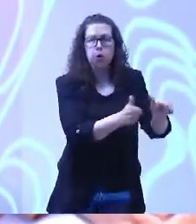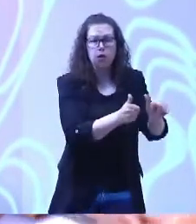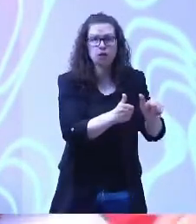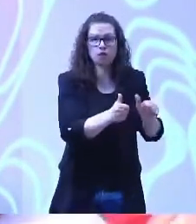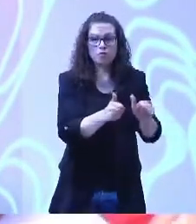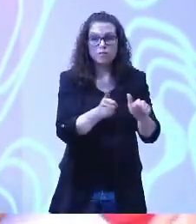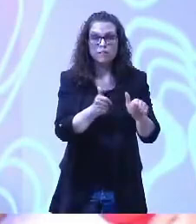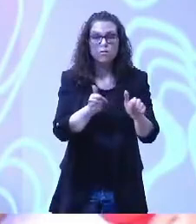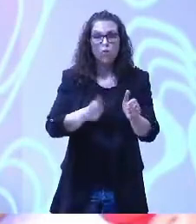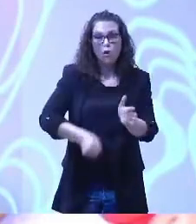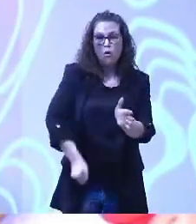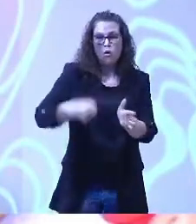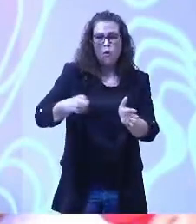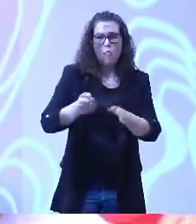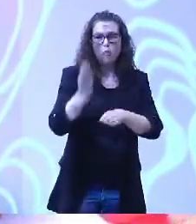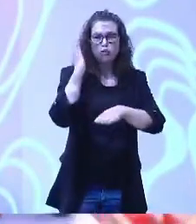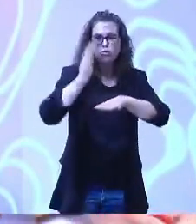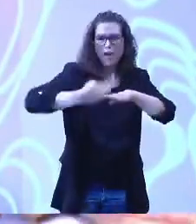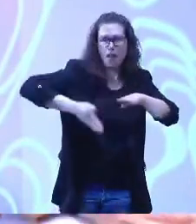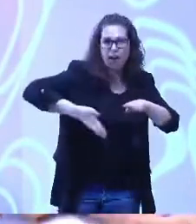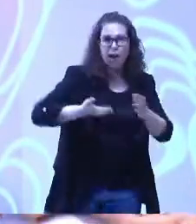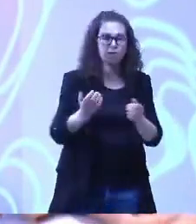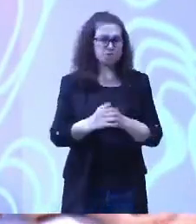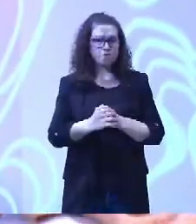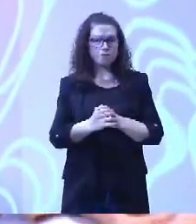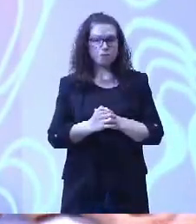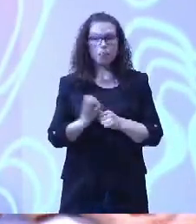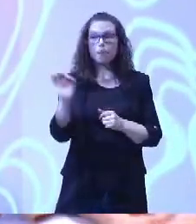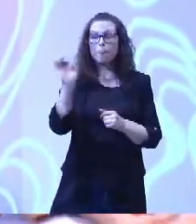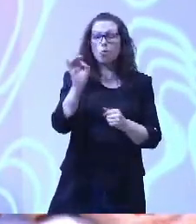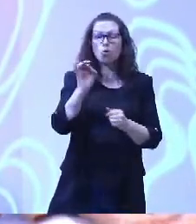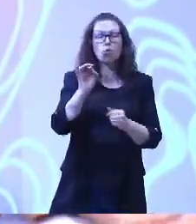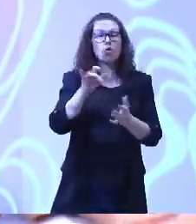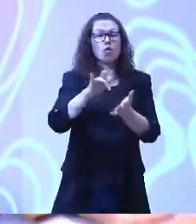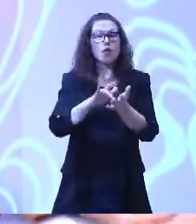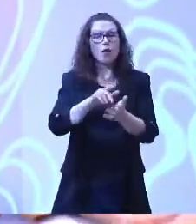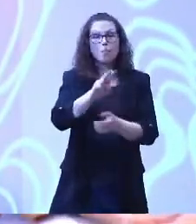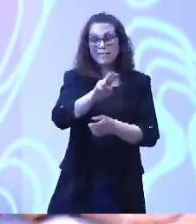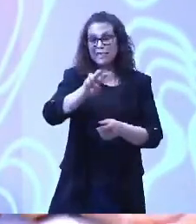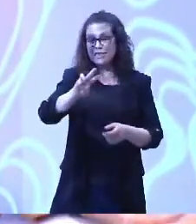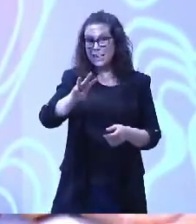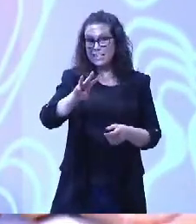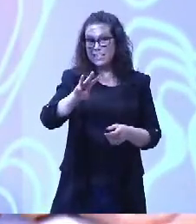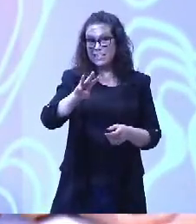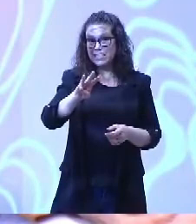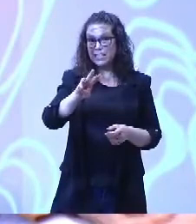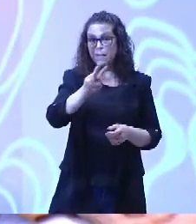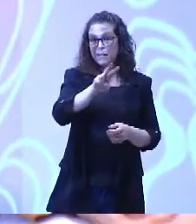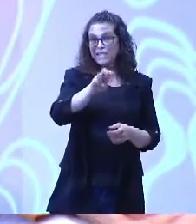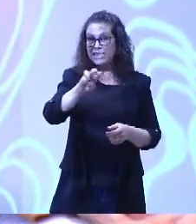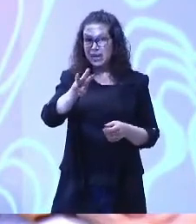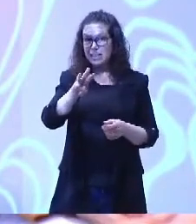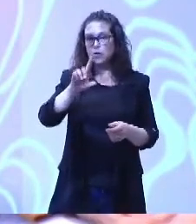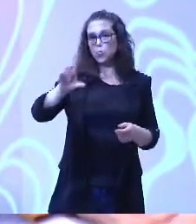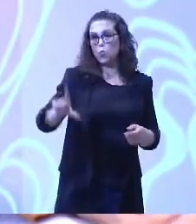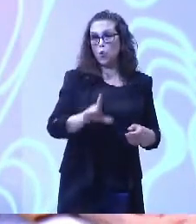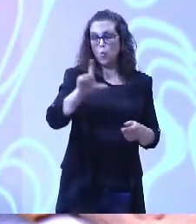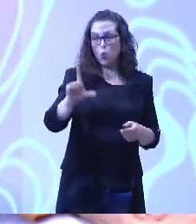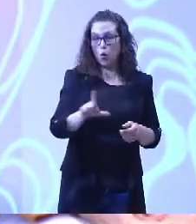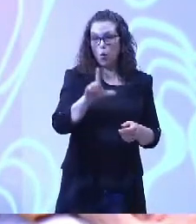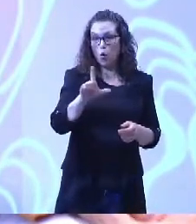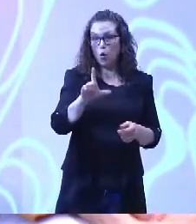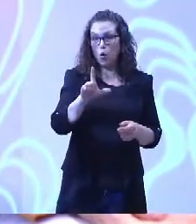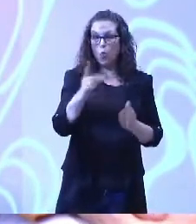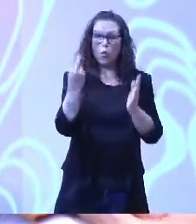de la motosierra, si queremos volver a reivindicar el 23 del año pasado, el 23 de julio